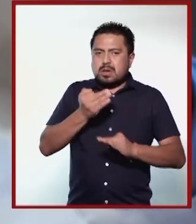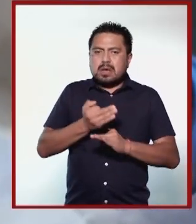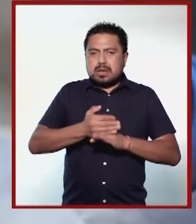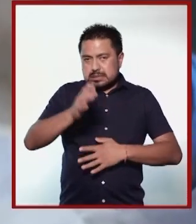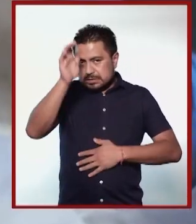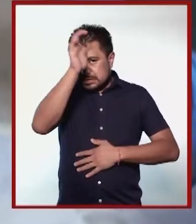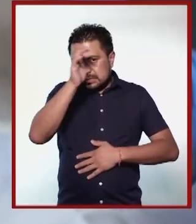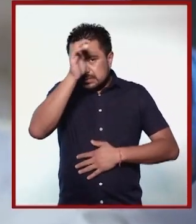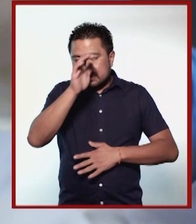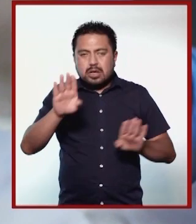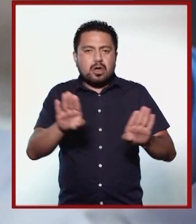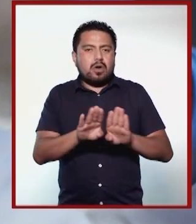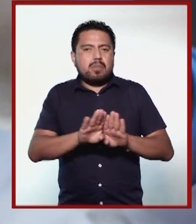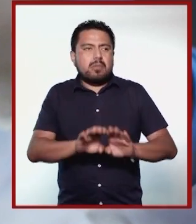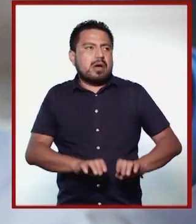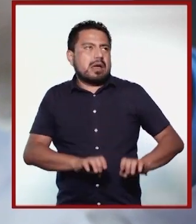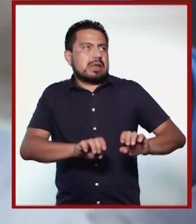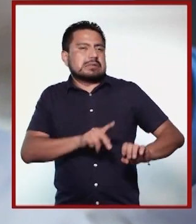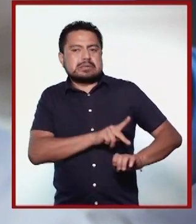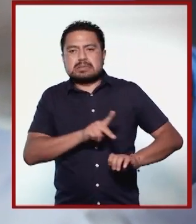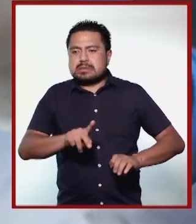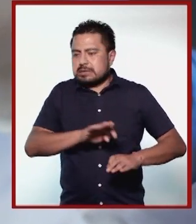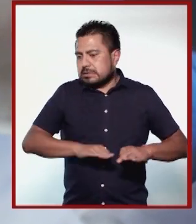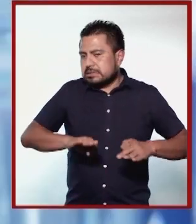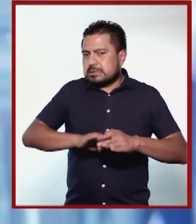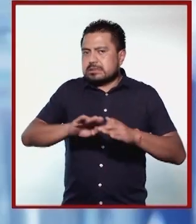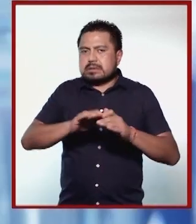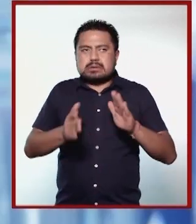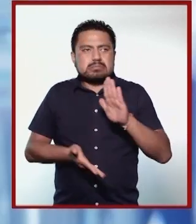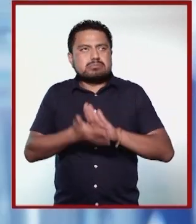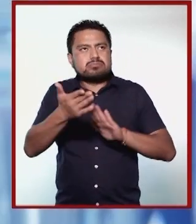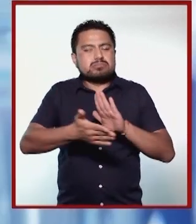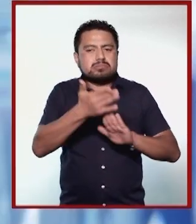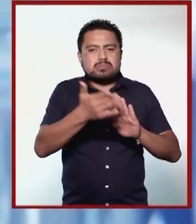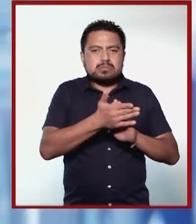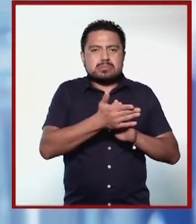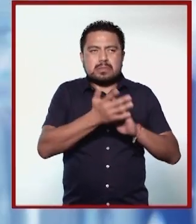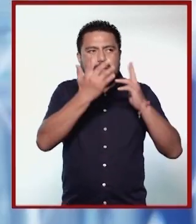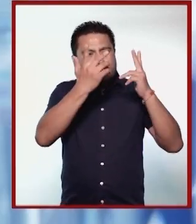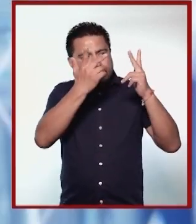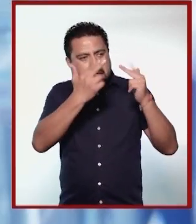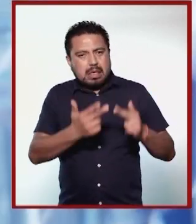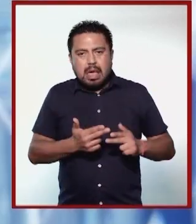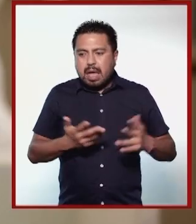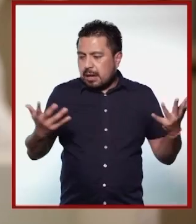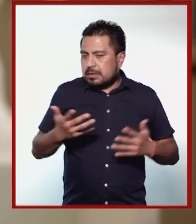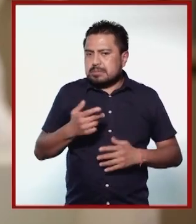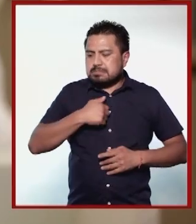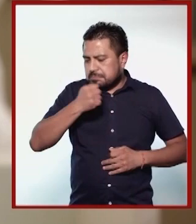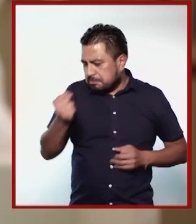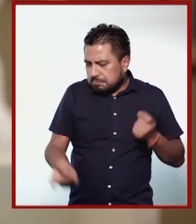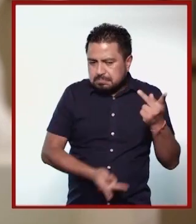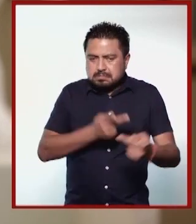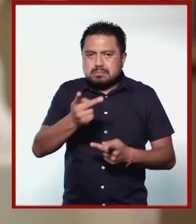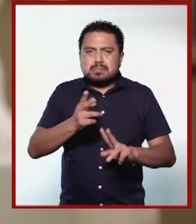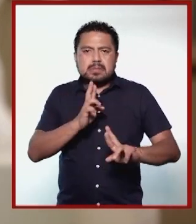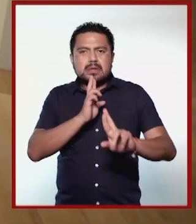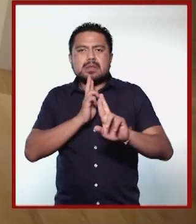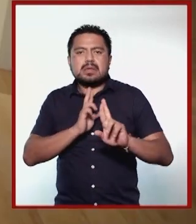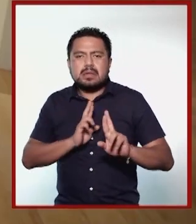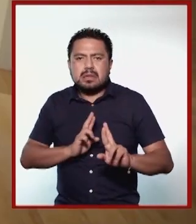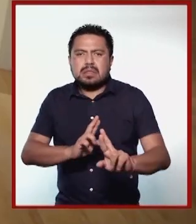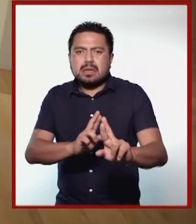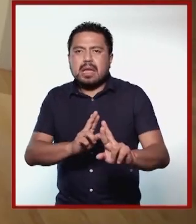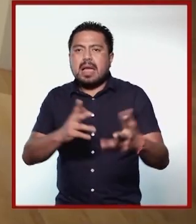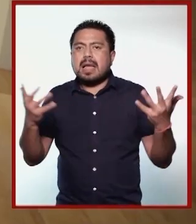la ciencia es como un edificio en constante construcción y demolición. Hacemos preguntas, respondemos